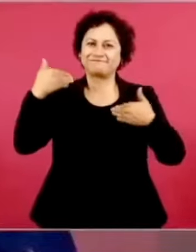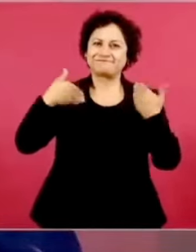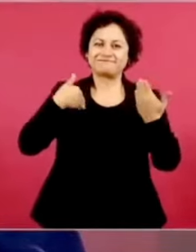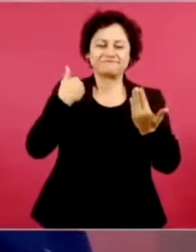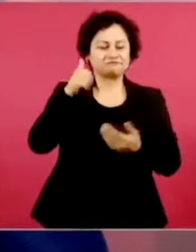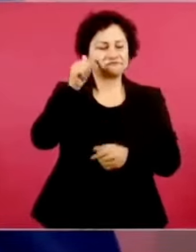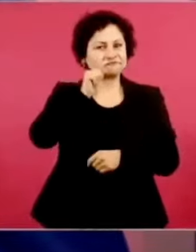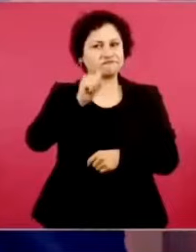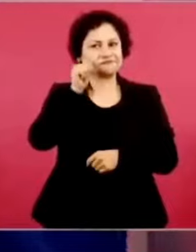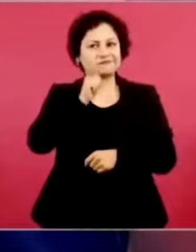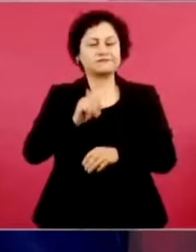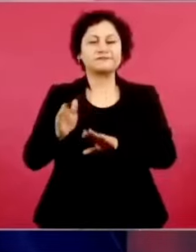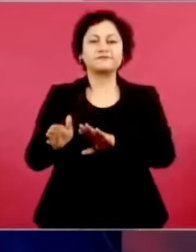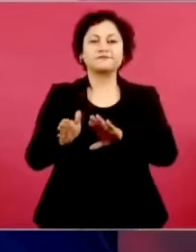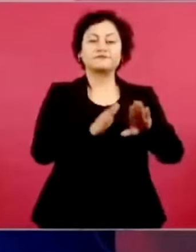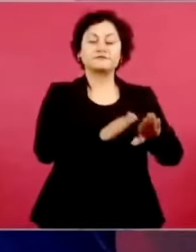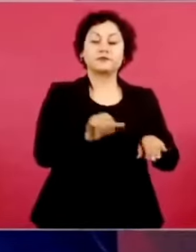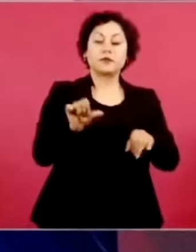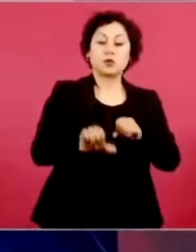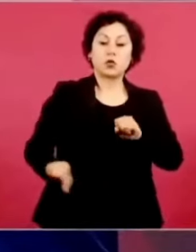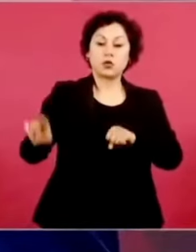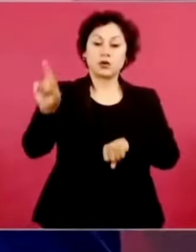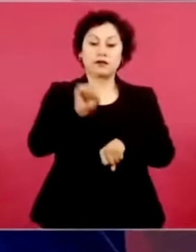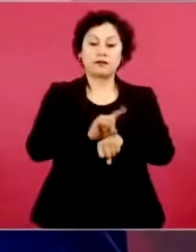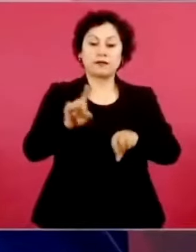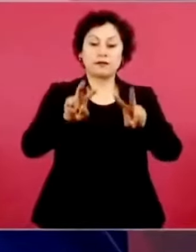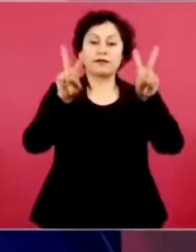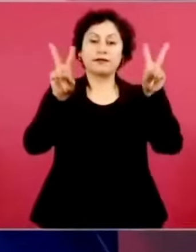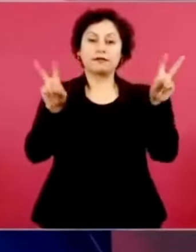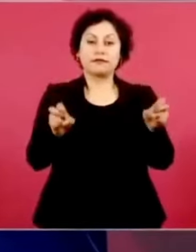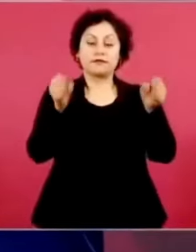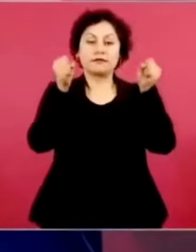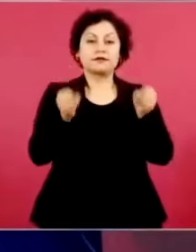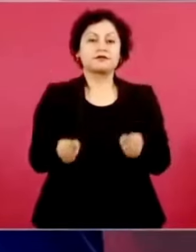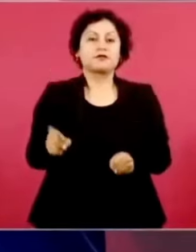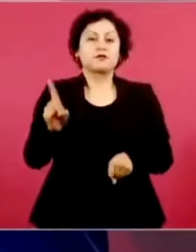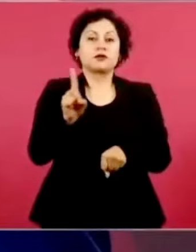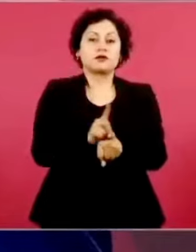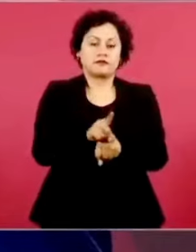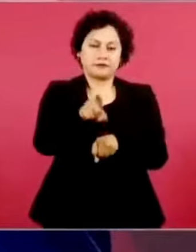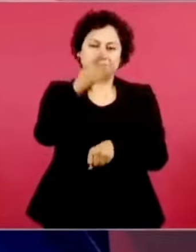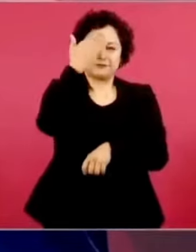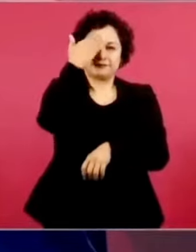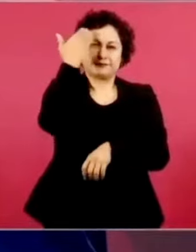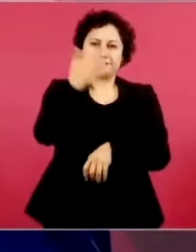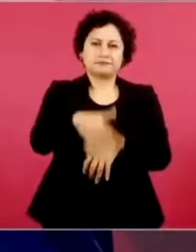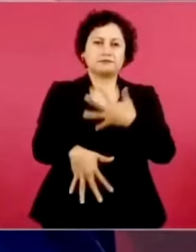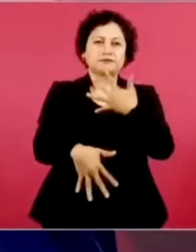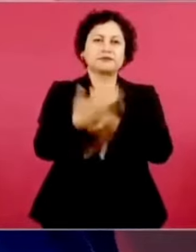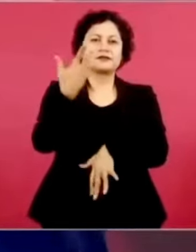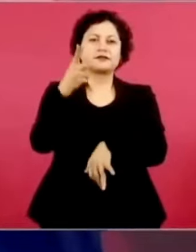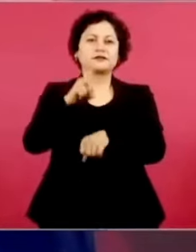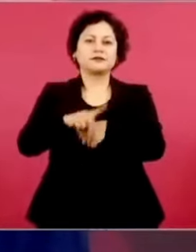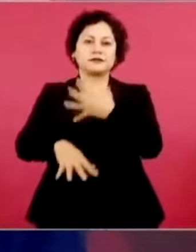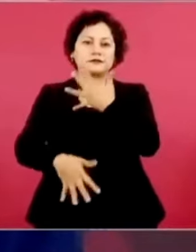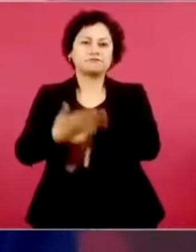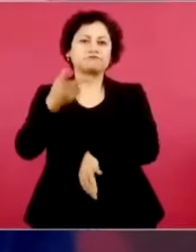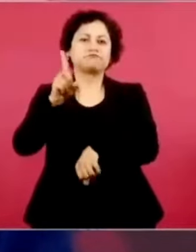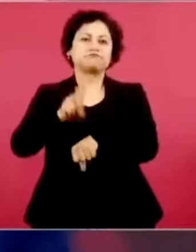sobre seguridad, como lo hacemos cada 15 días.